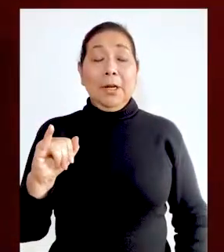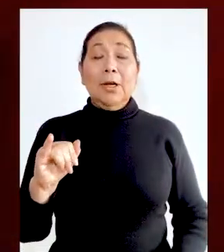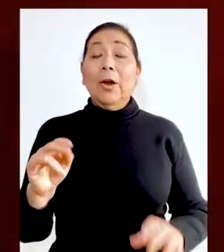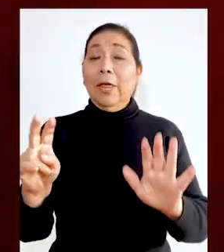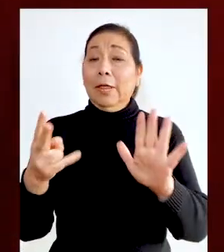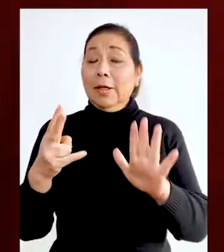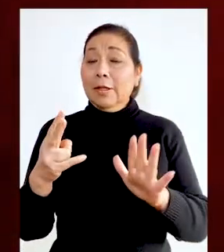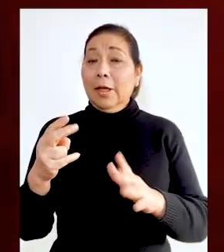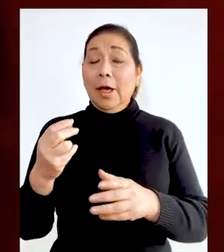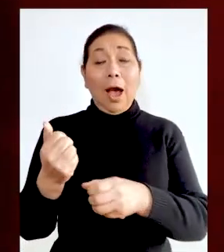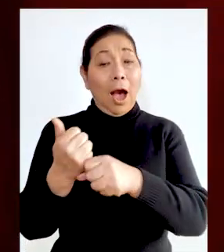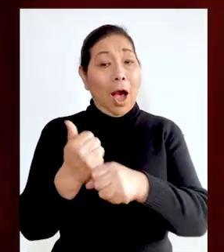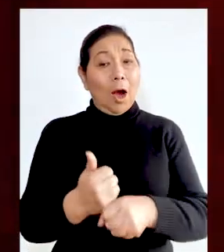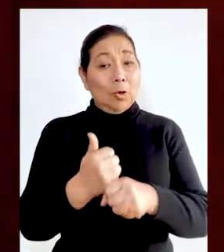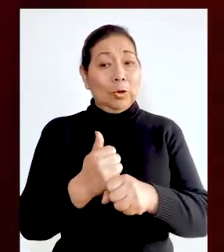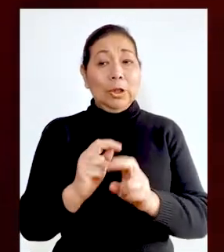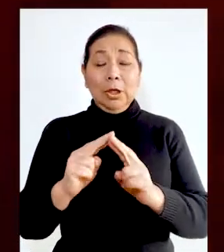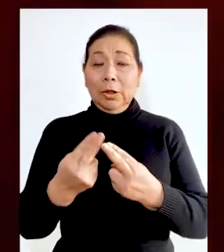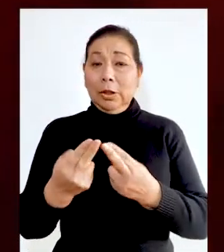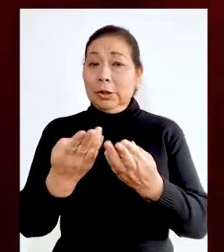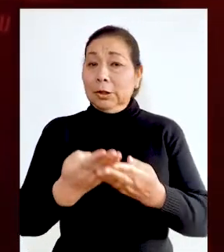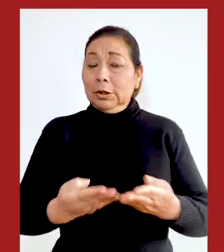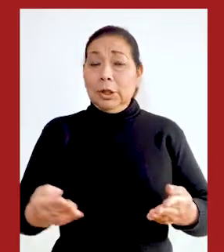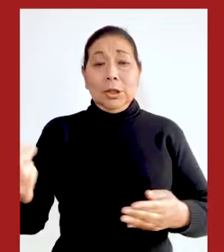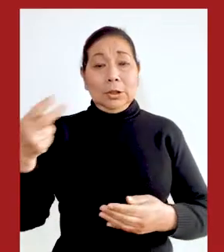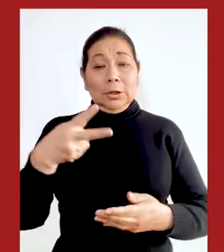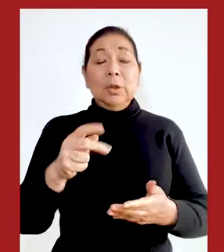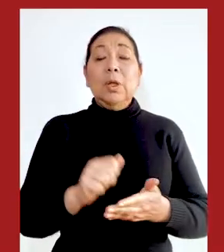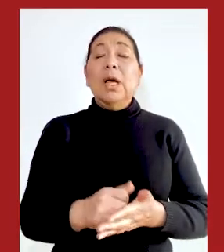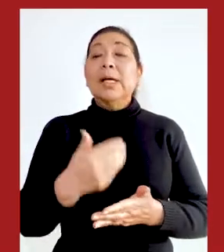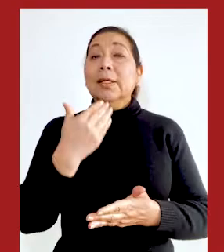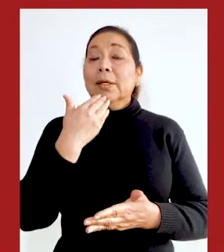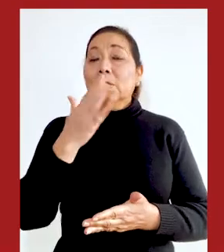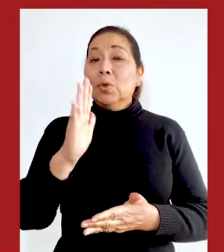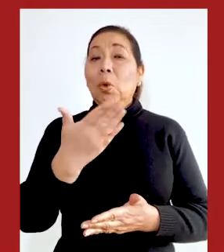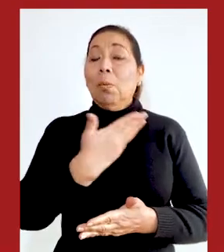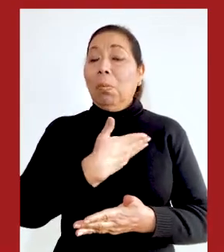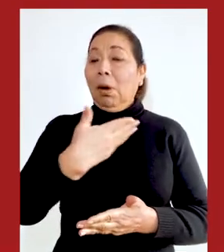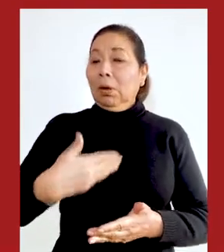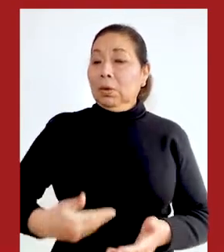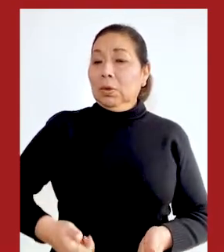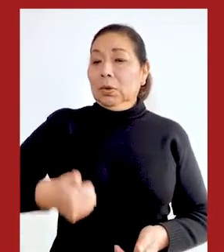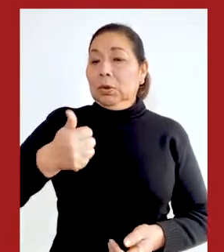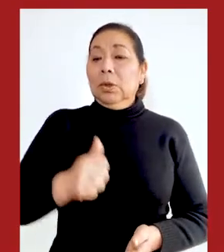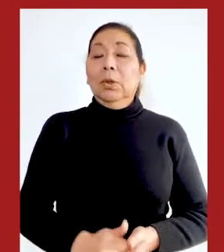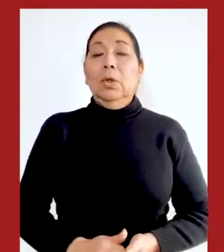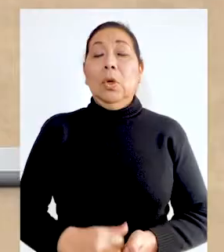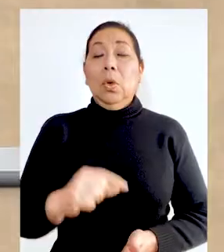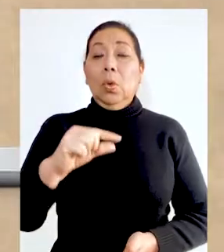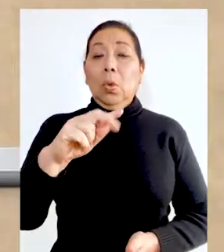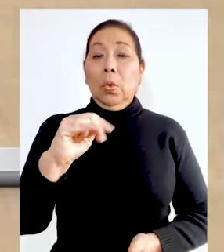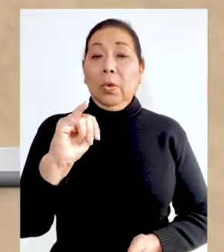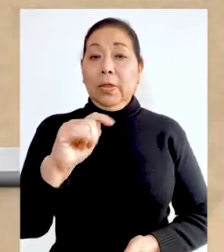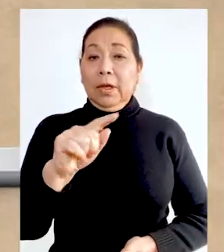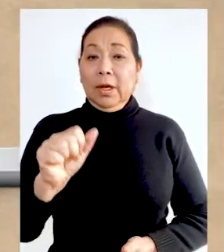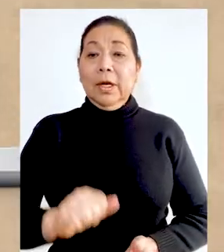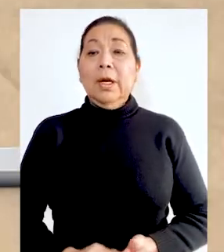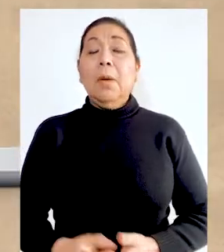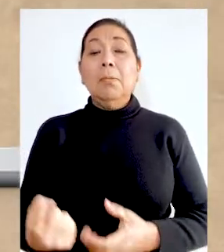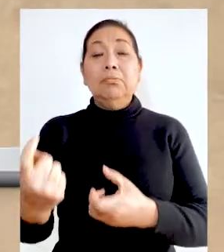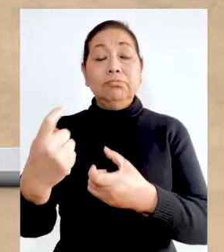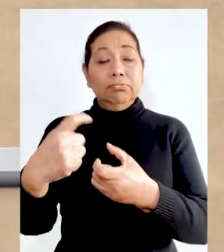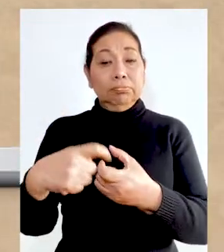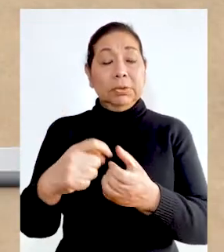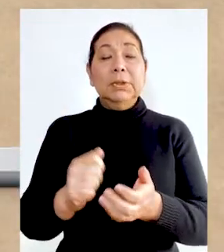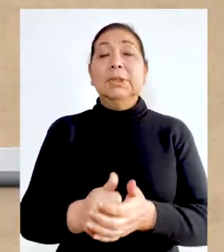El miércoles 17 de agosto sesionó la Sala Segunda, presidida por el magistrado Gustavo Gutiérrez